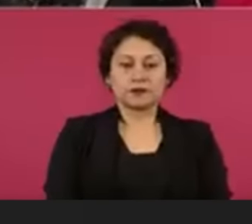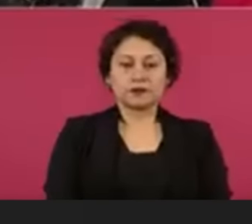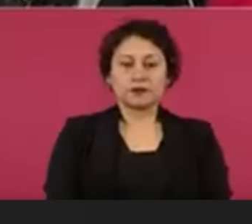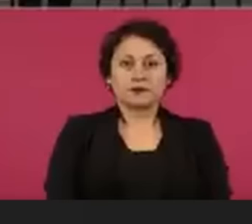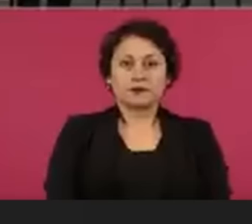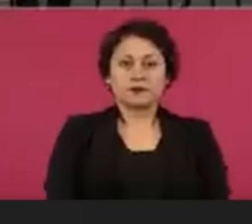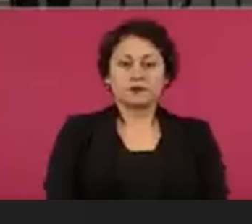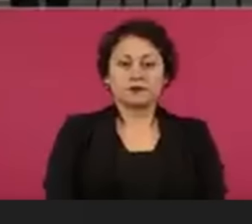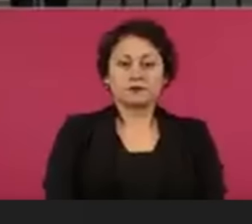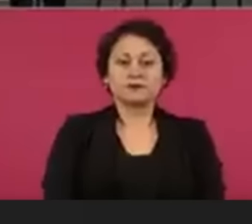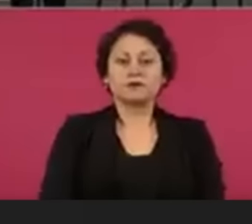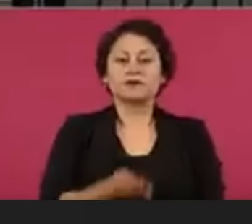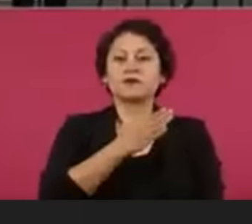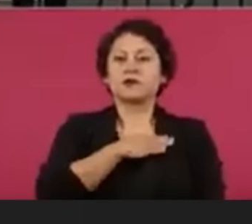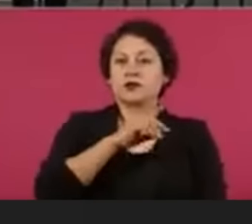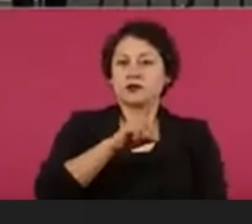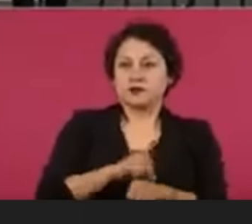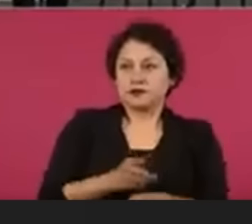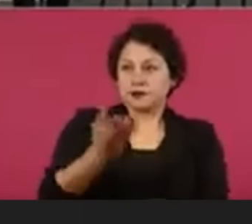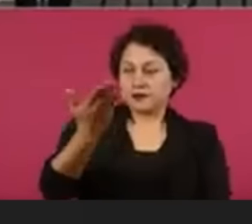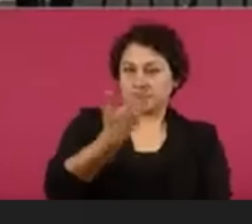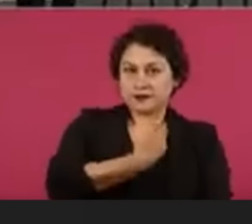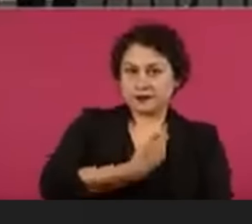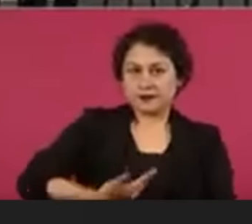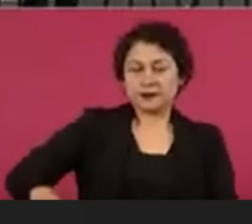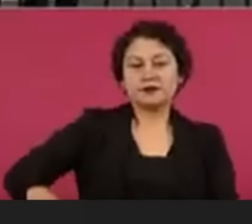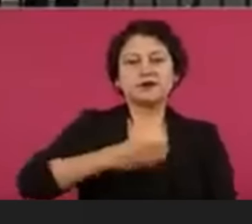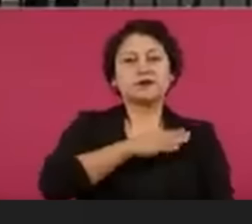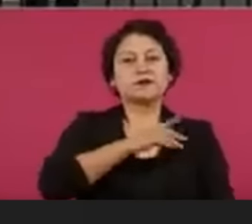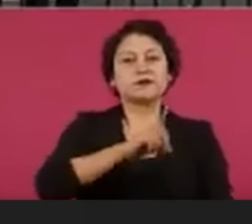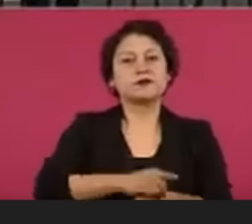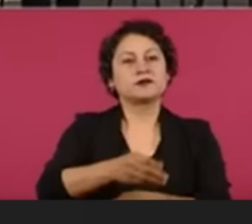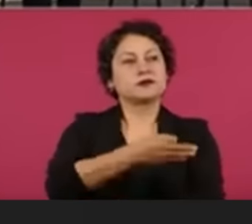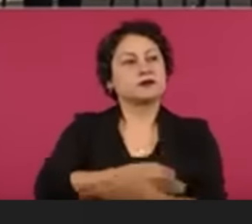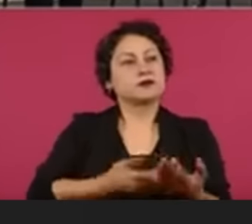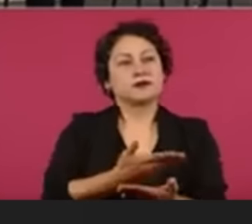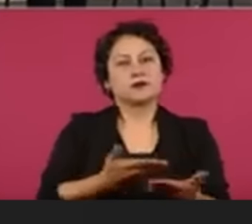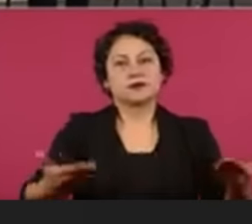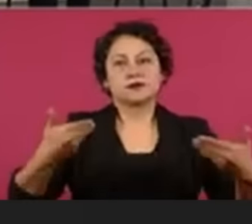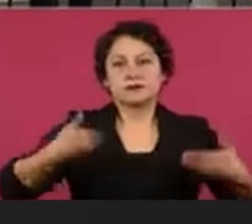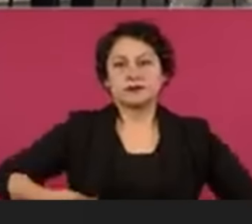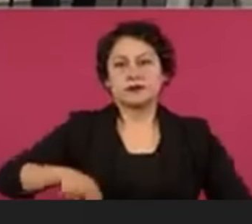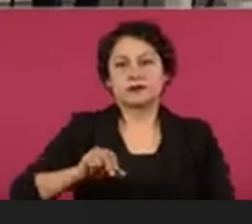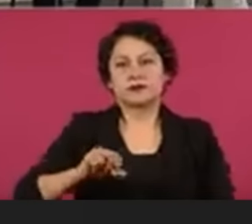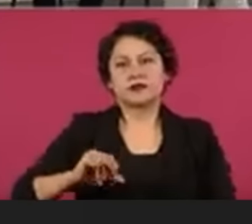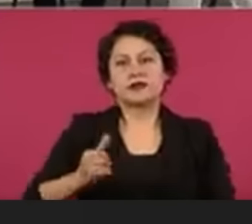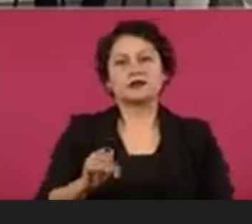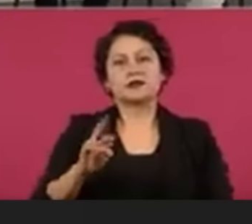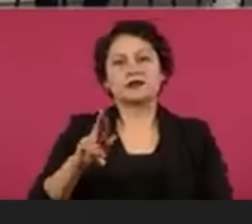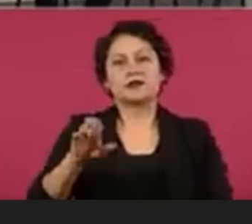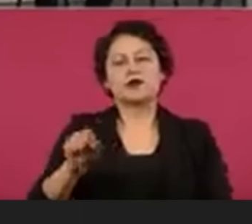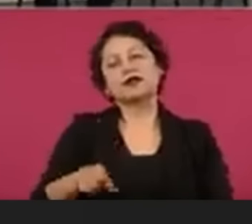Buenos días, presidente. Buenos días a todas y a todos. Nancy Flores, de la revista Contralínea.